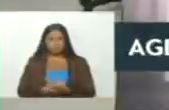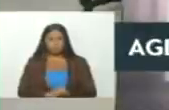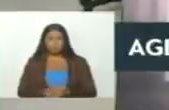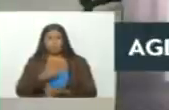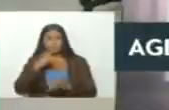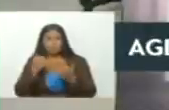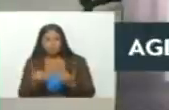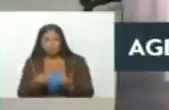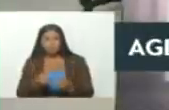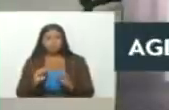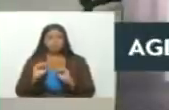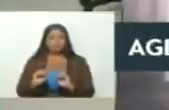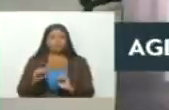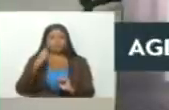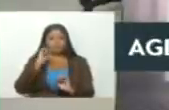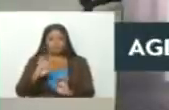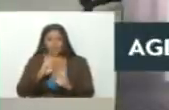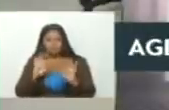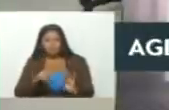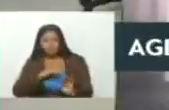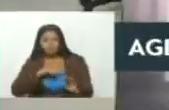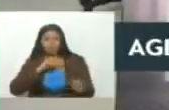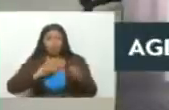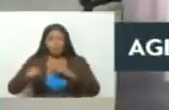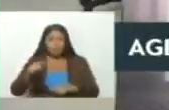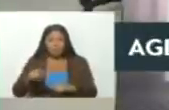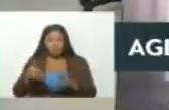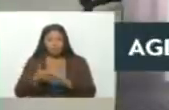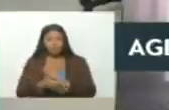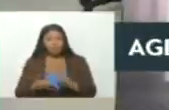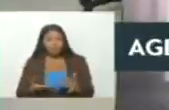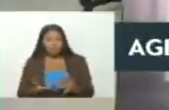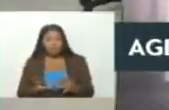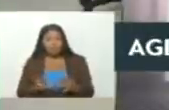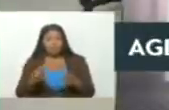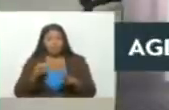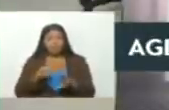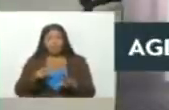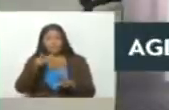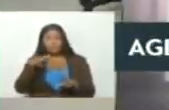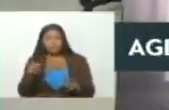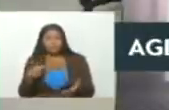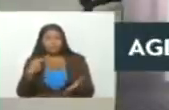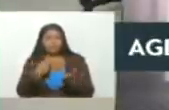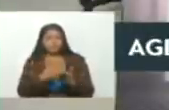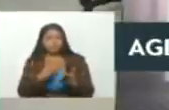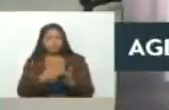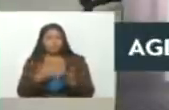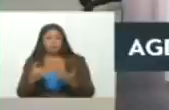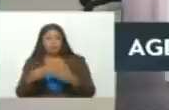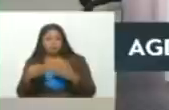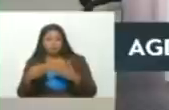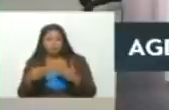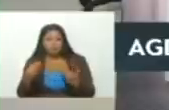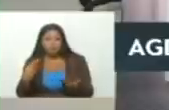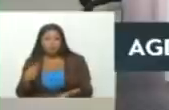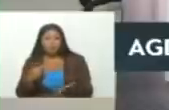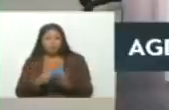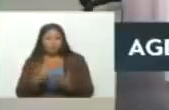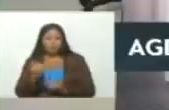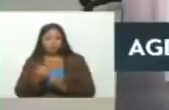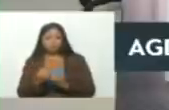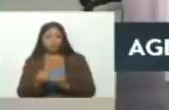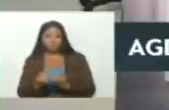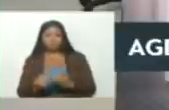dicen los que se oponen a esta medida. Ahora, estamos obligando a los grandes inversionistas en dólares a que contribuyan. ¿Cuáles son